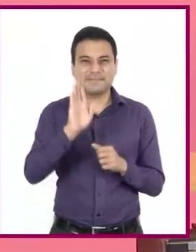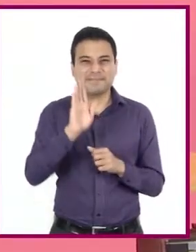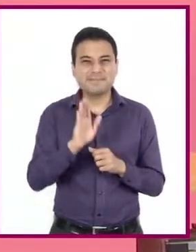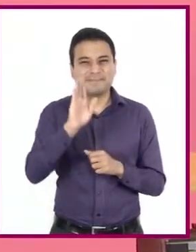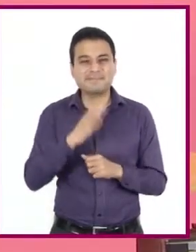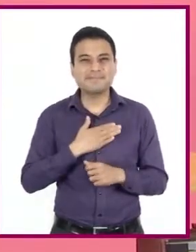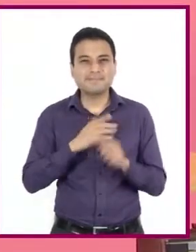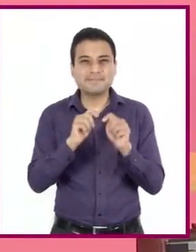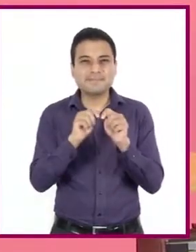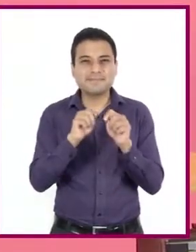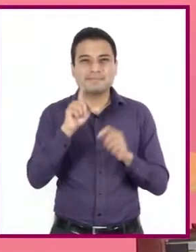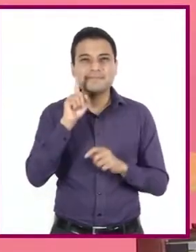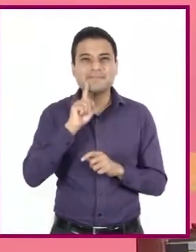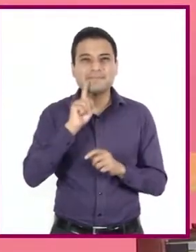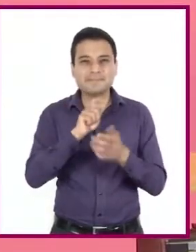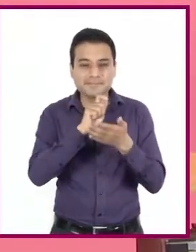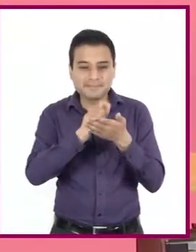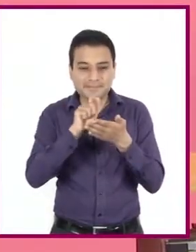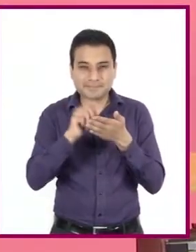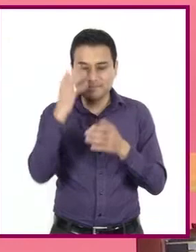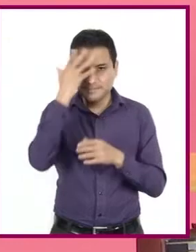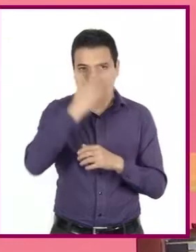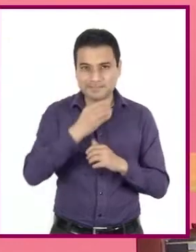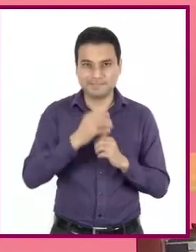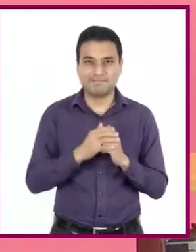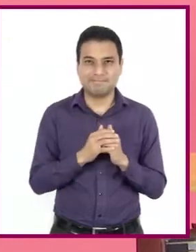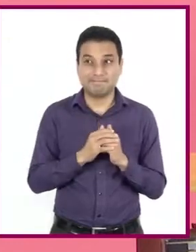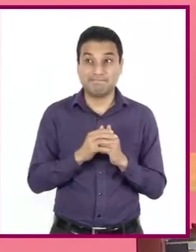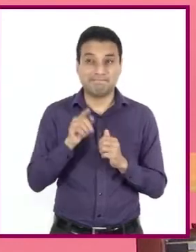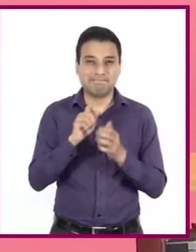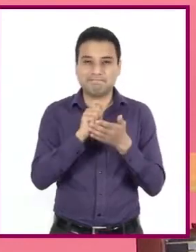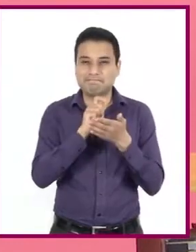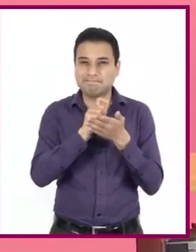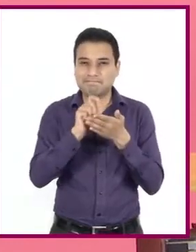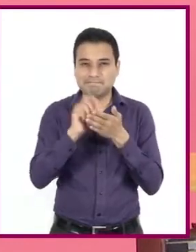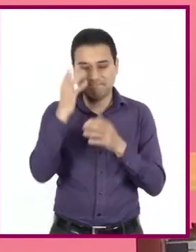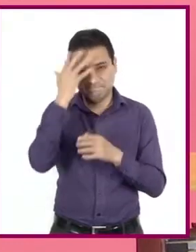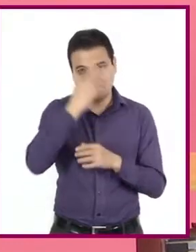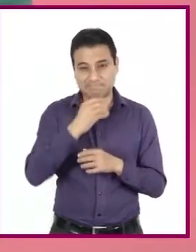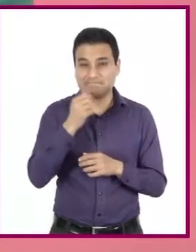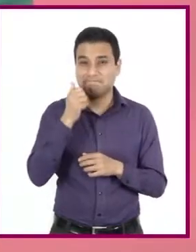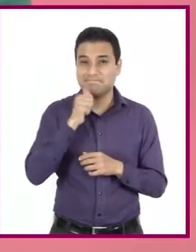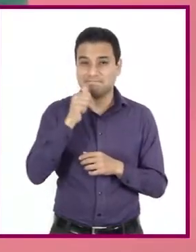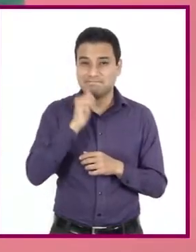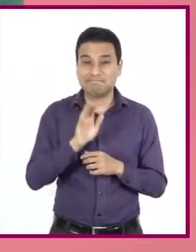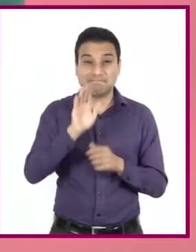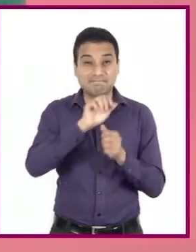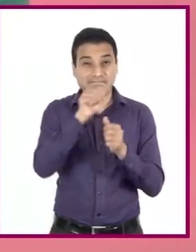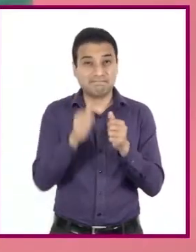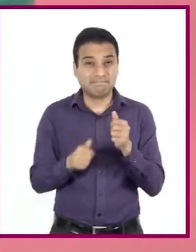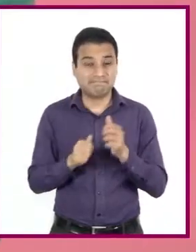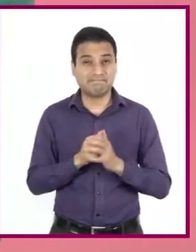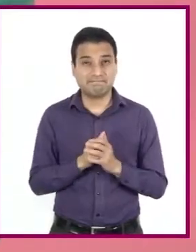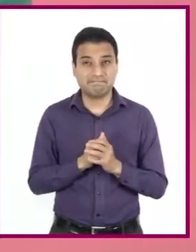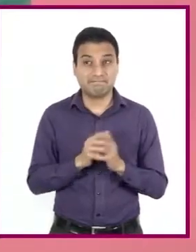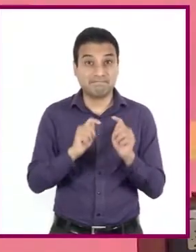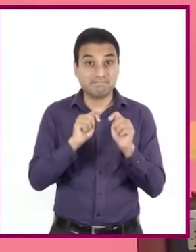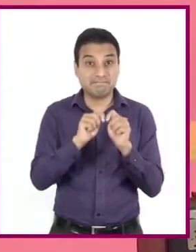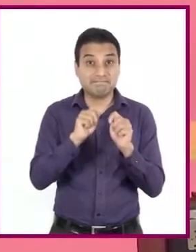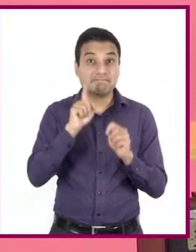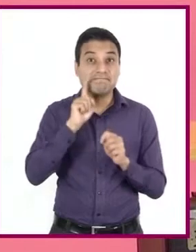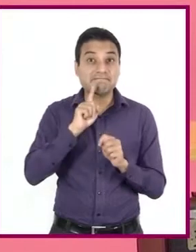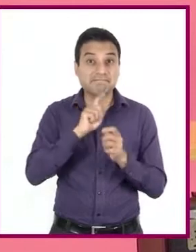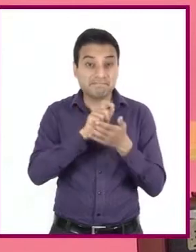Edubiges. Cualquier mensaje que ella escribe parece una obra de arte. Hasta la lista del supermercado se ve bien si la tía Edubiges la